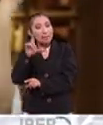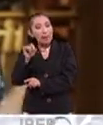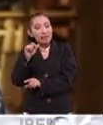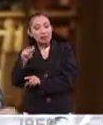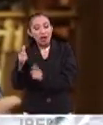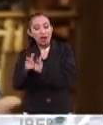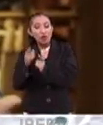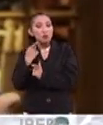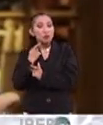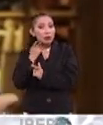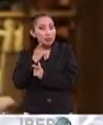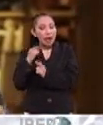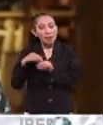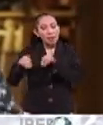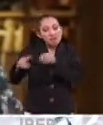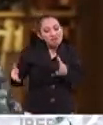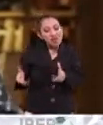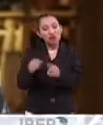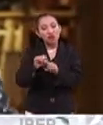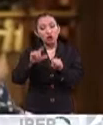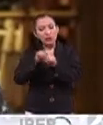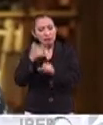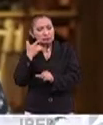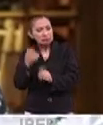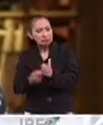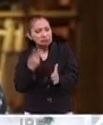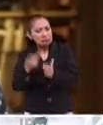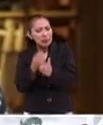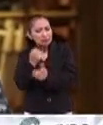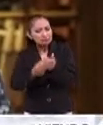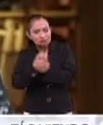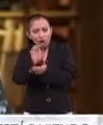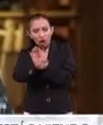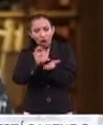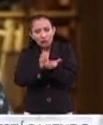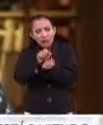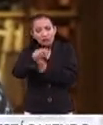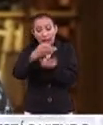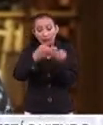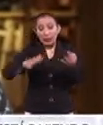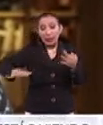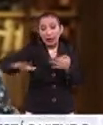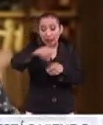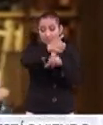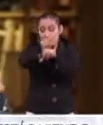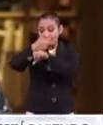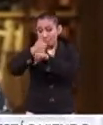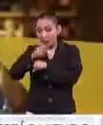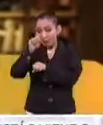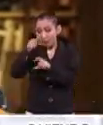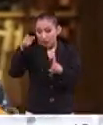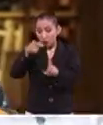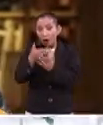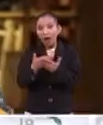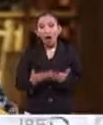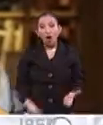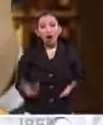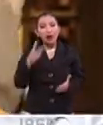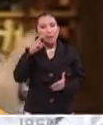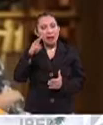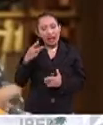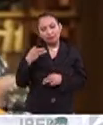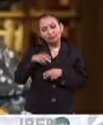parlamentarios presencias movimientos sociales y un esfuerzo constante de constitución a nivel territorial en ese sentido hoy día si bien